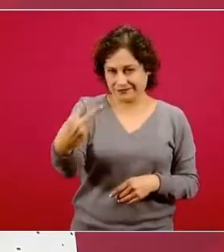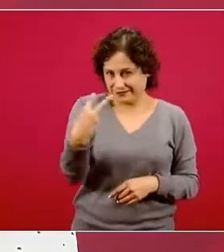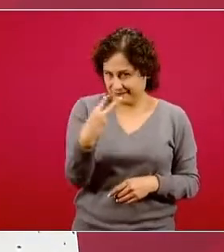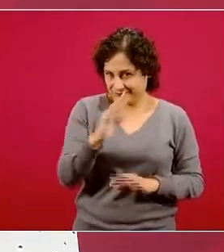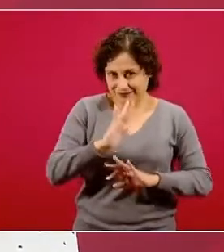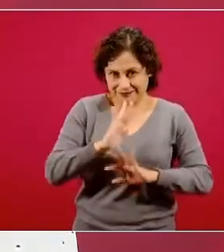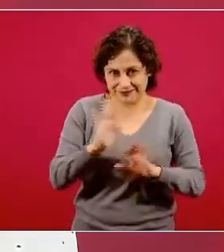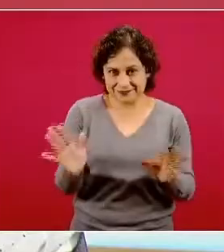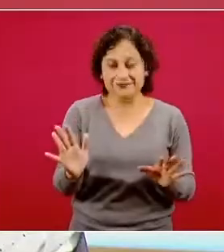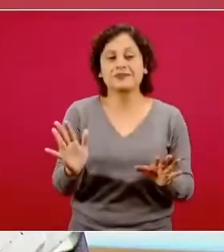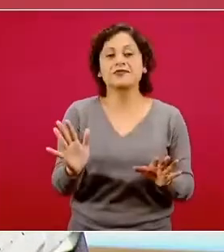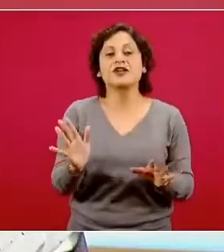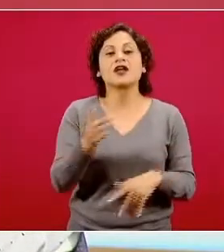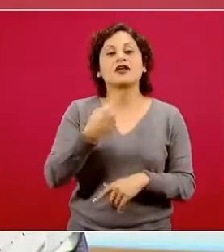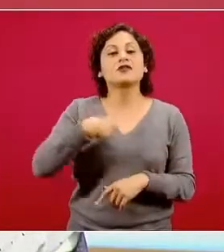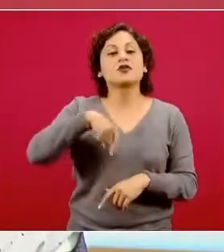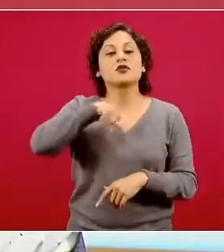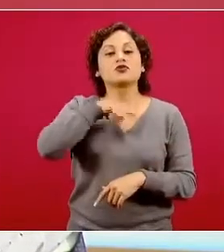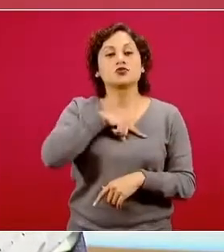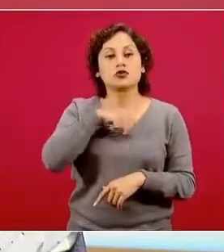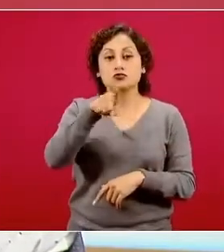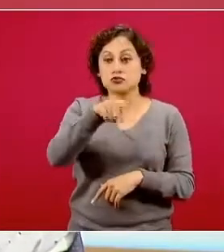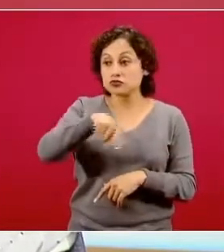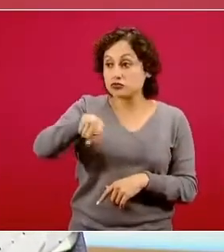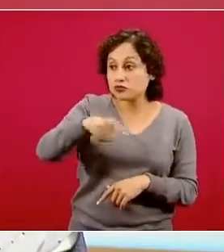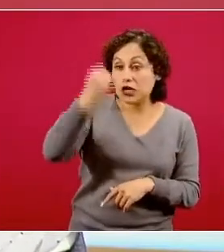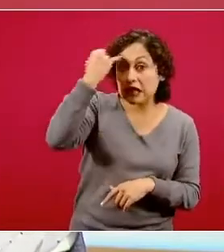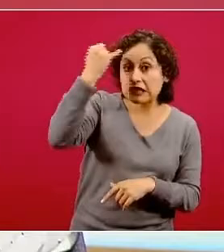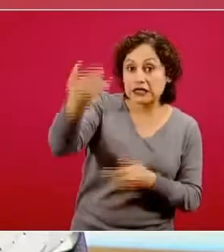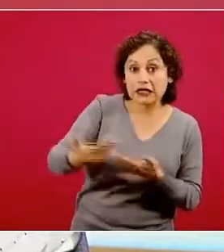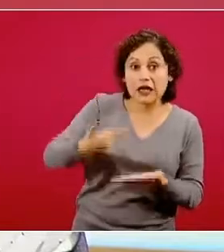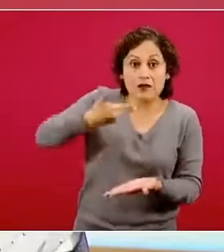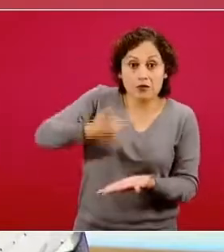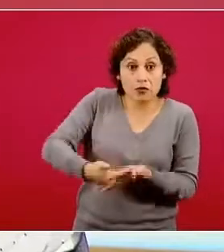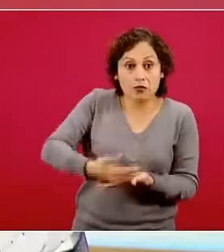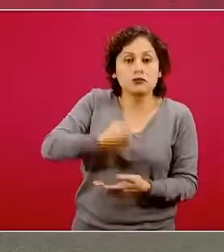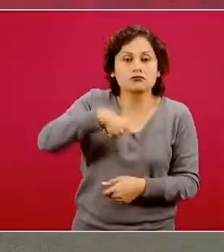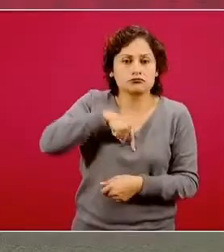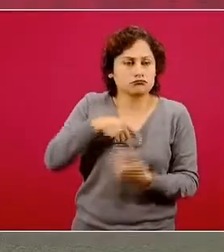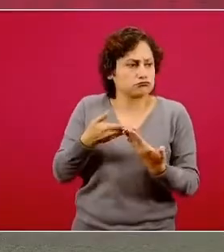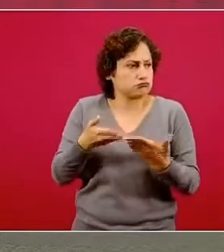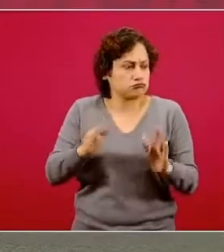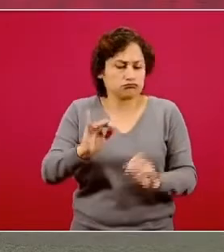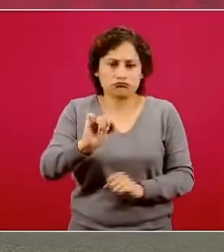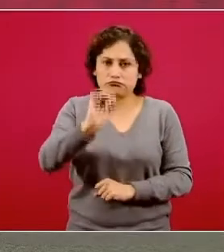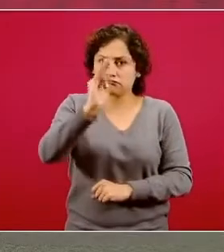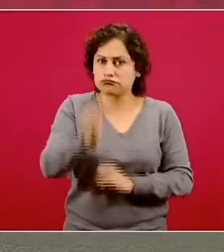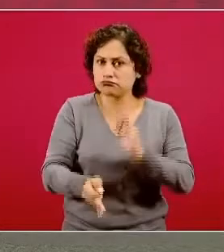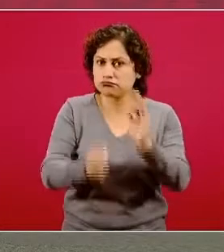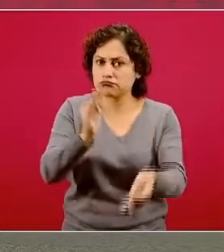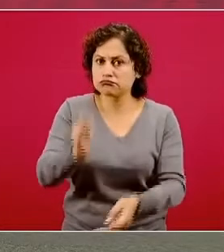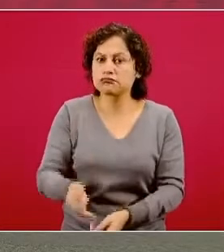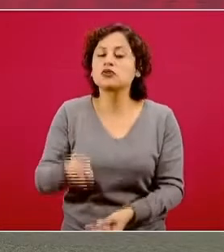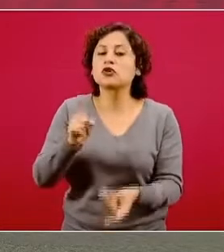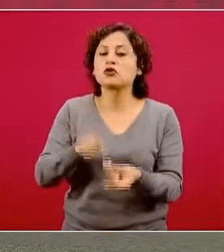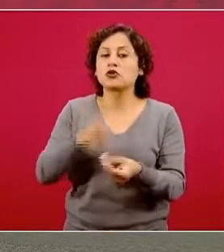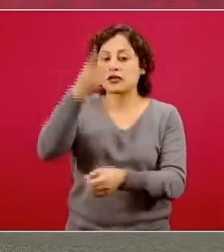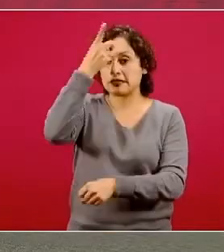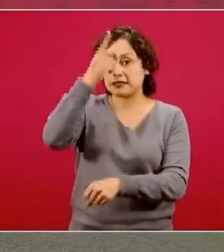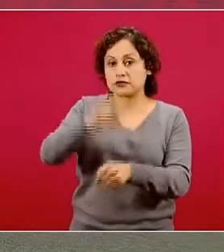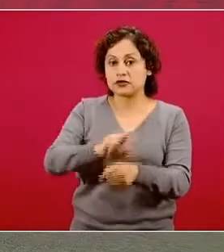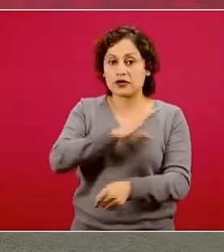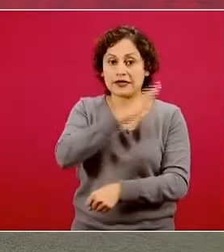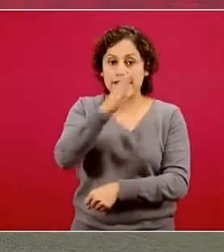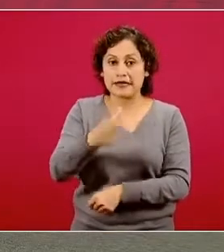tipo también de propuestas. En la Dirección General de Promoción de la Salud y en general en toda